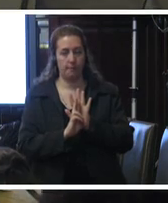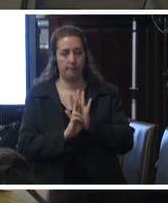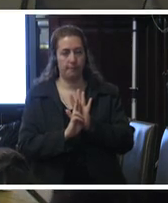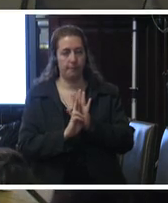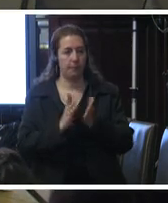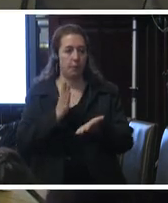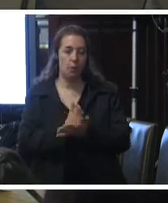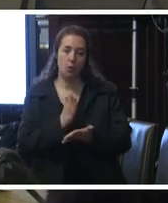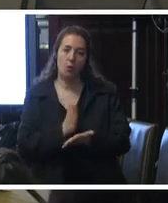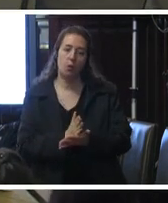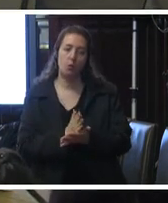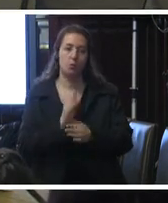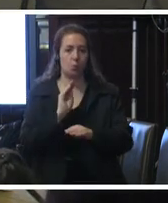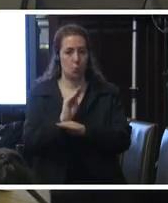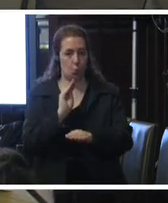Rights specifically.